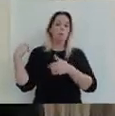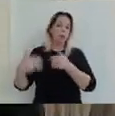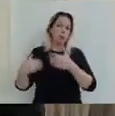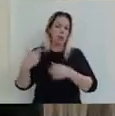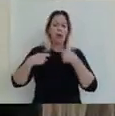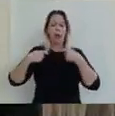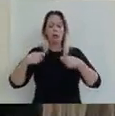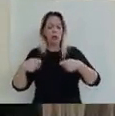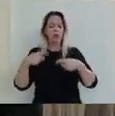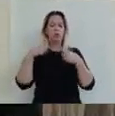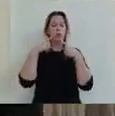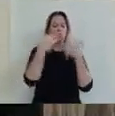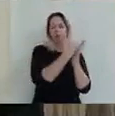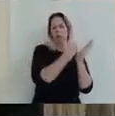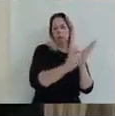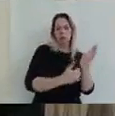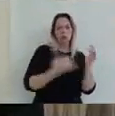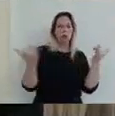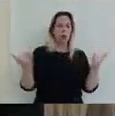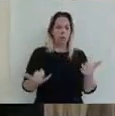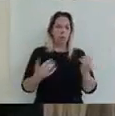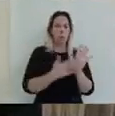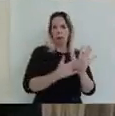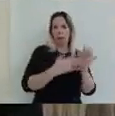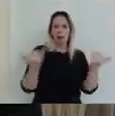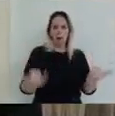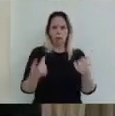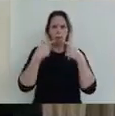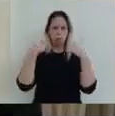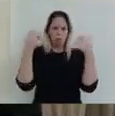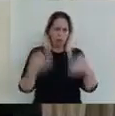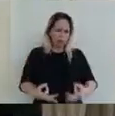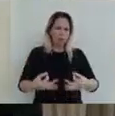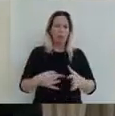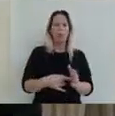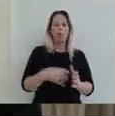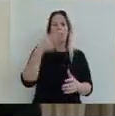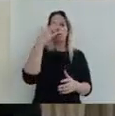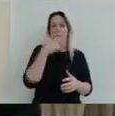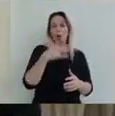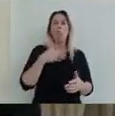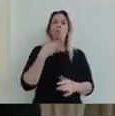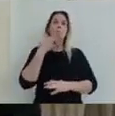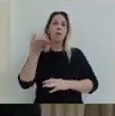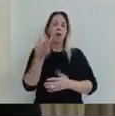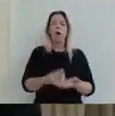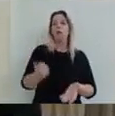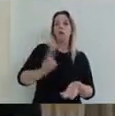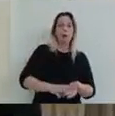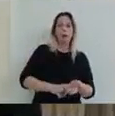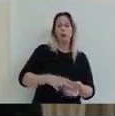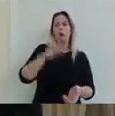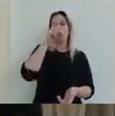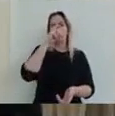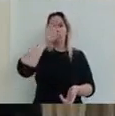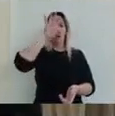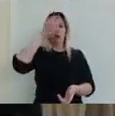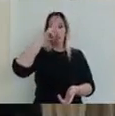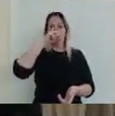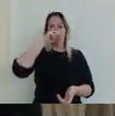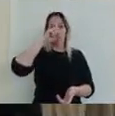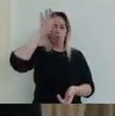es la finalidad del proyecto, poder contar cuanto antes con todos los papeles que corresponden a